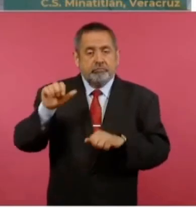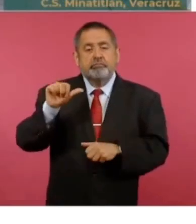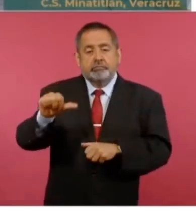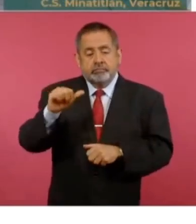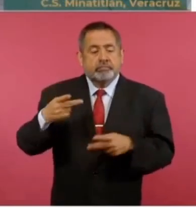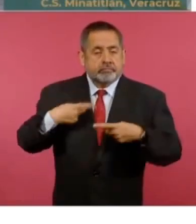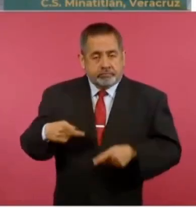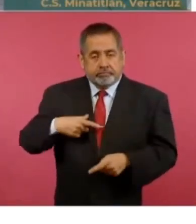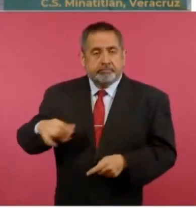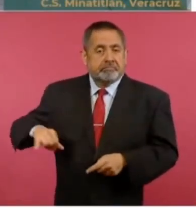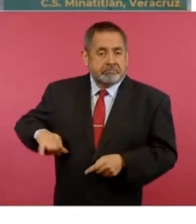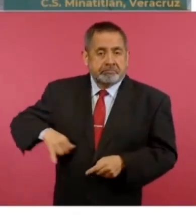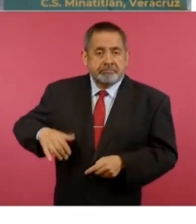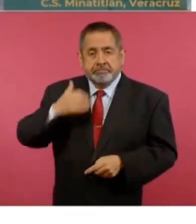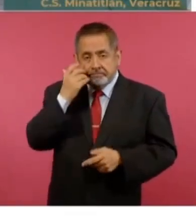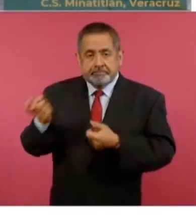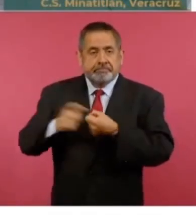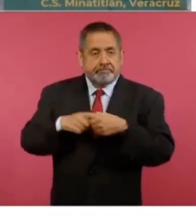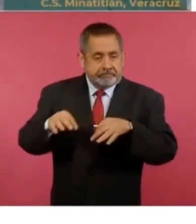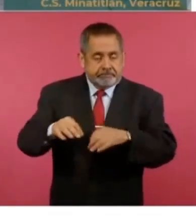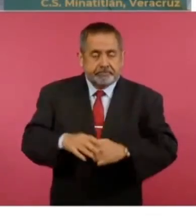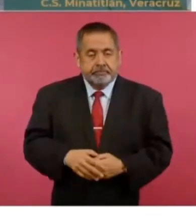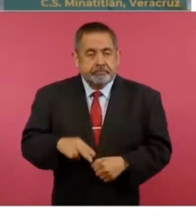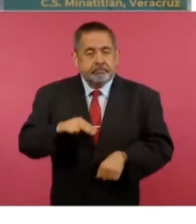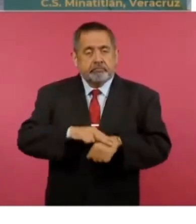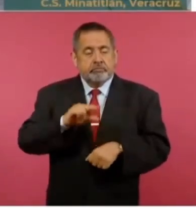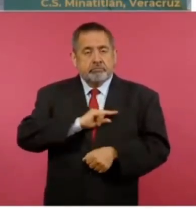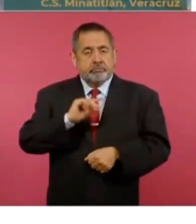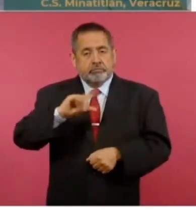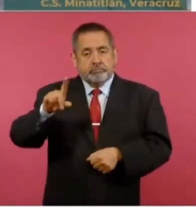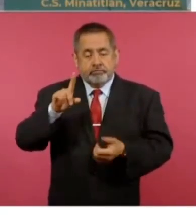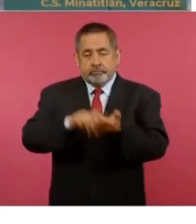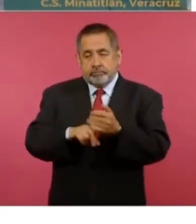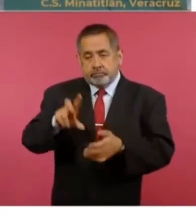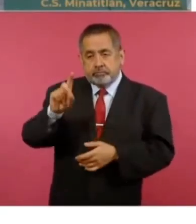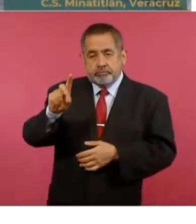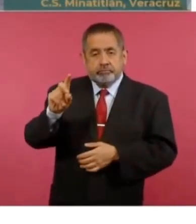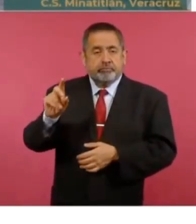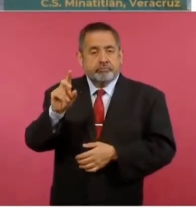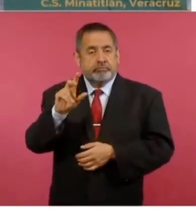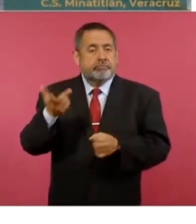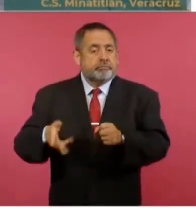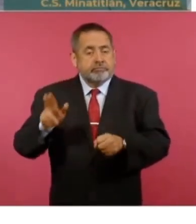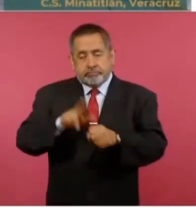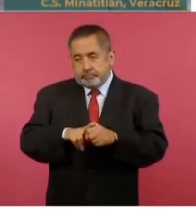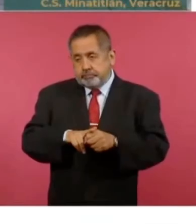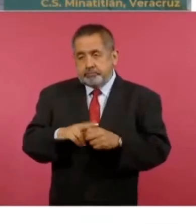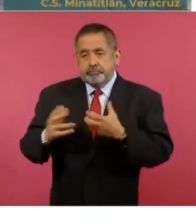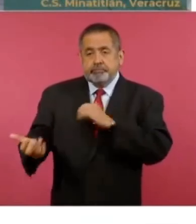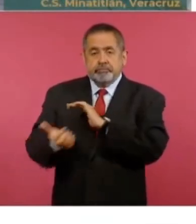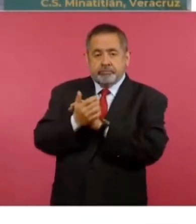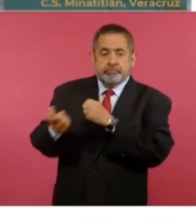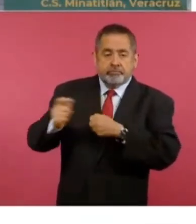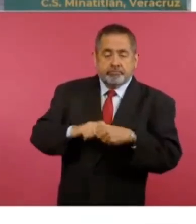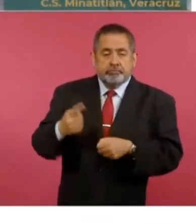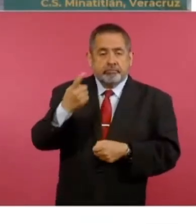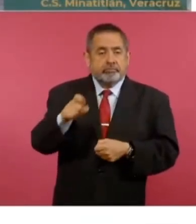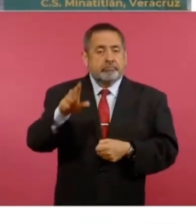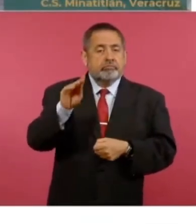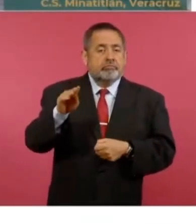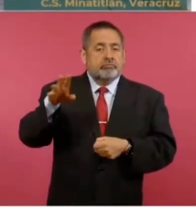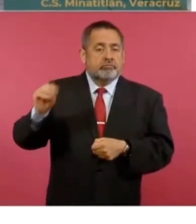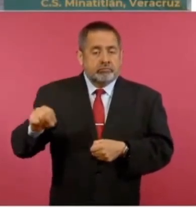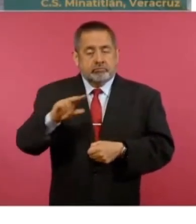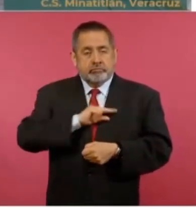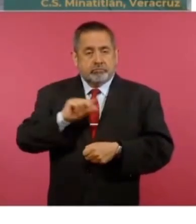en ir a trabajar ahí. En el caso de médicos especialistas son para 30 hospitales de zonas lejanas, se han inscrito 199